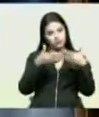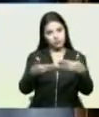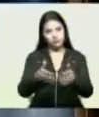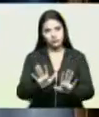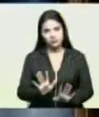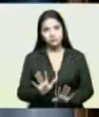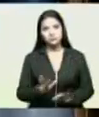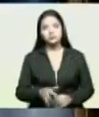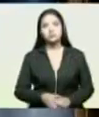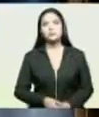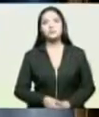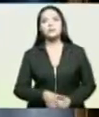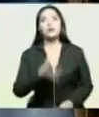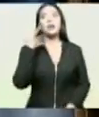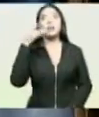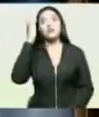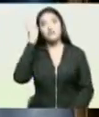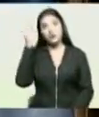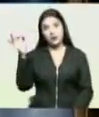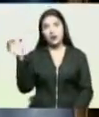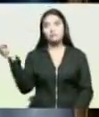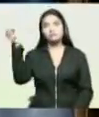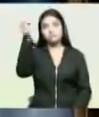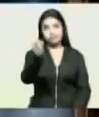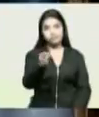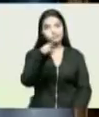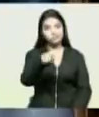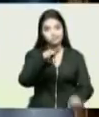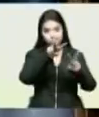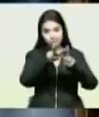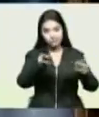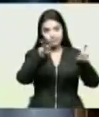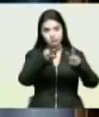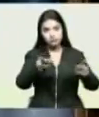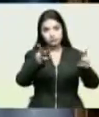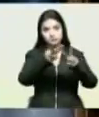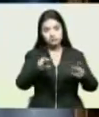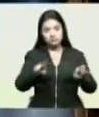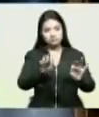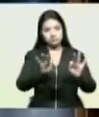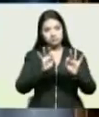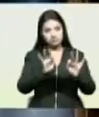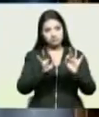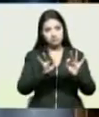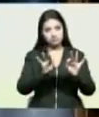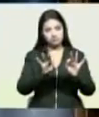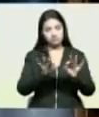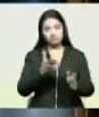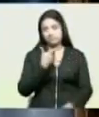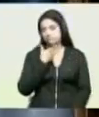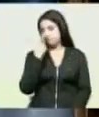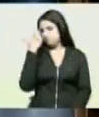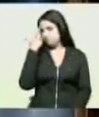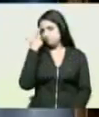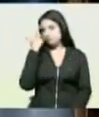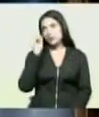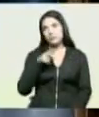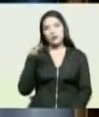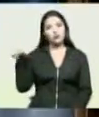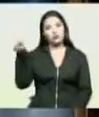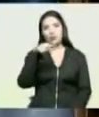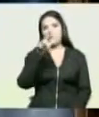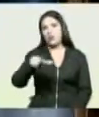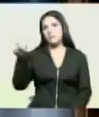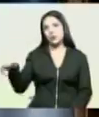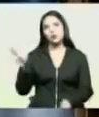adelanta la fiscal que hemos designado para este caso, que avergüenza también a la opinión pública, porque